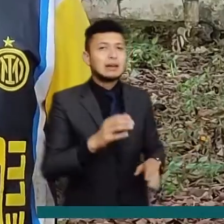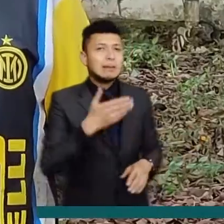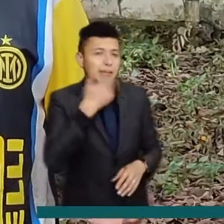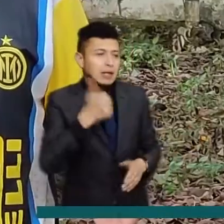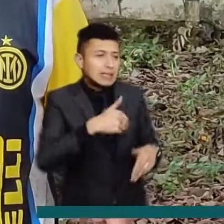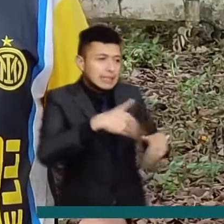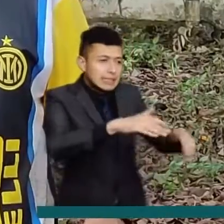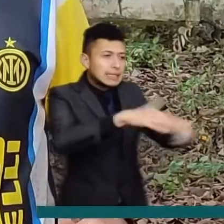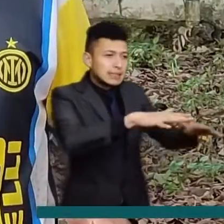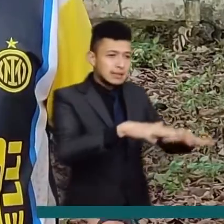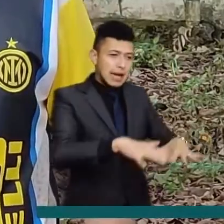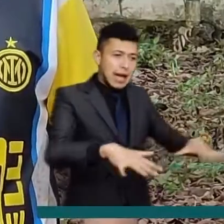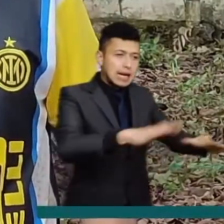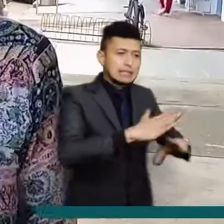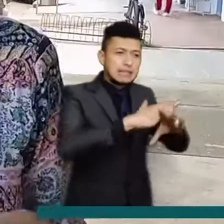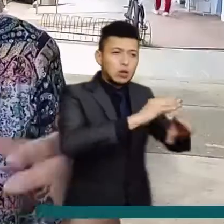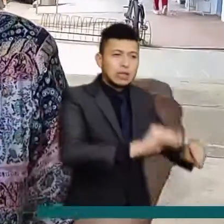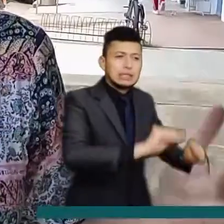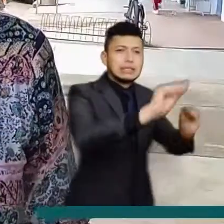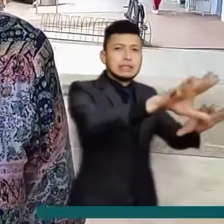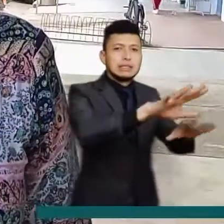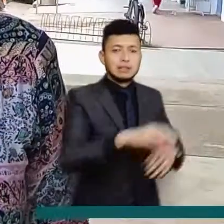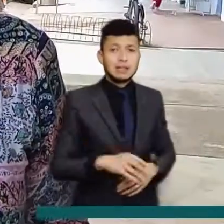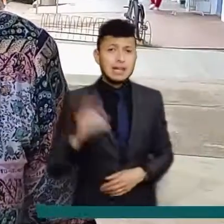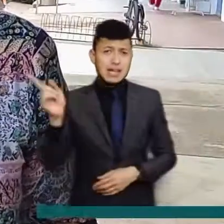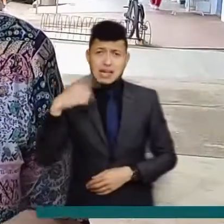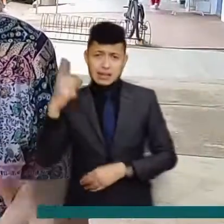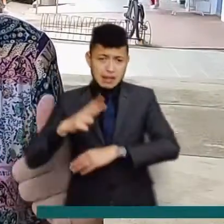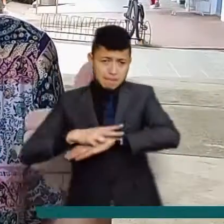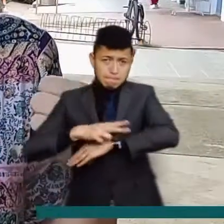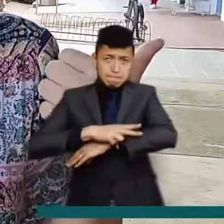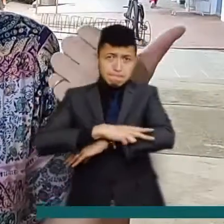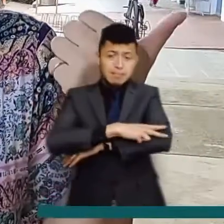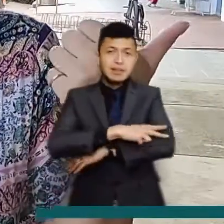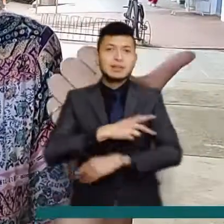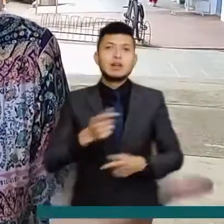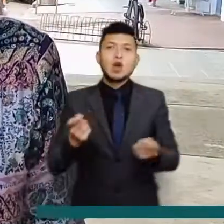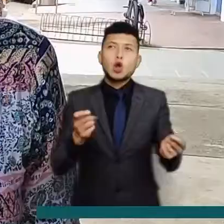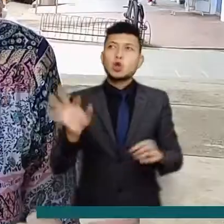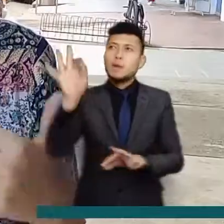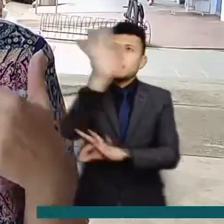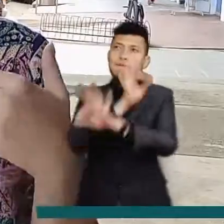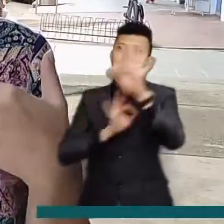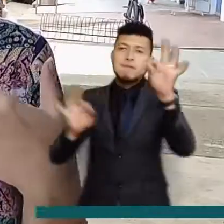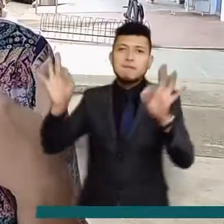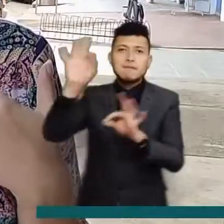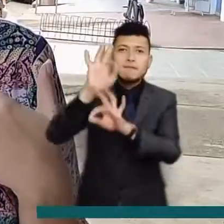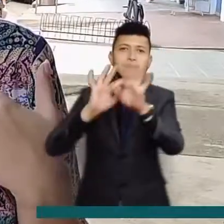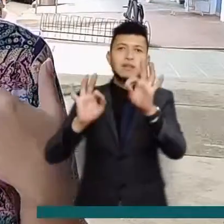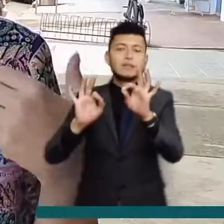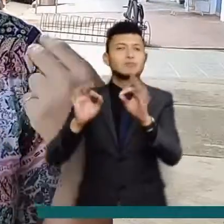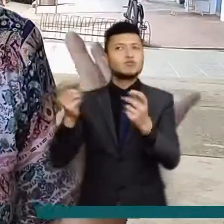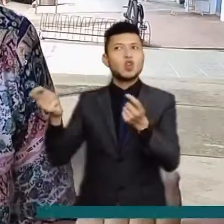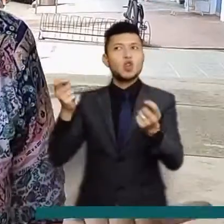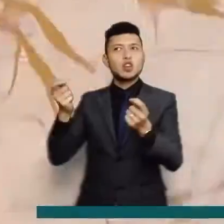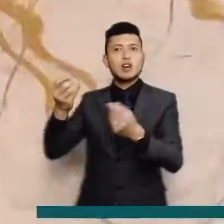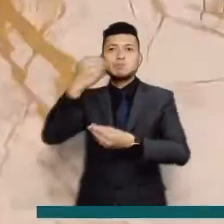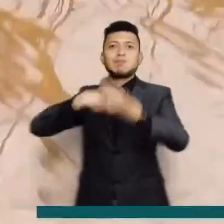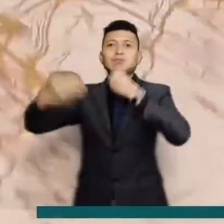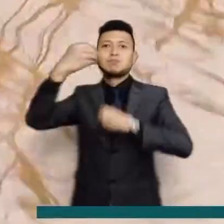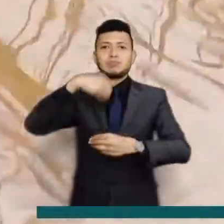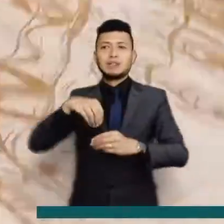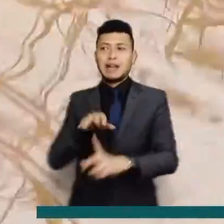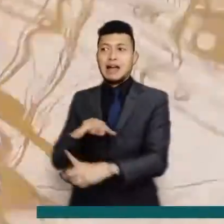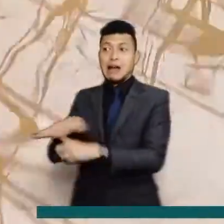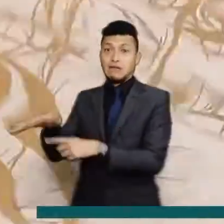espantarlos o tratar de ponerlos en un área segura. Todo lo que son los anfibios hacen control de plagas, de vectores que son que